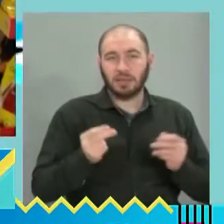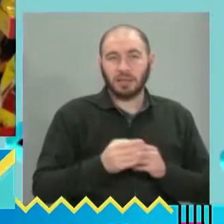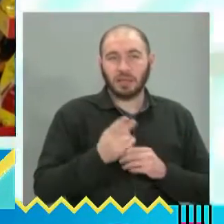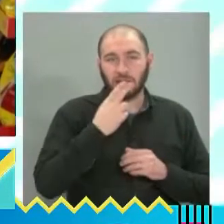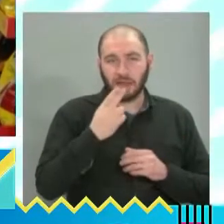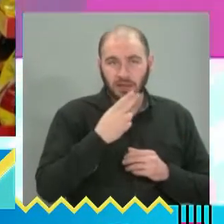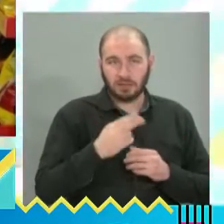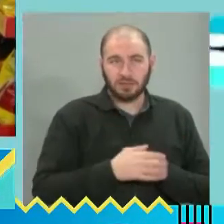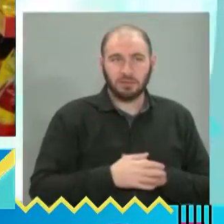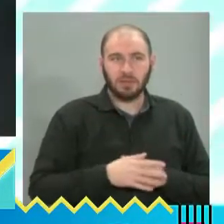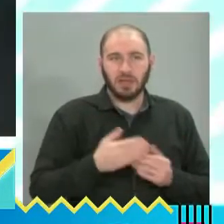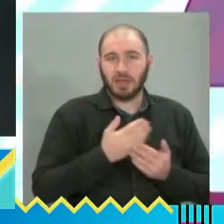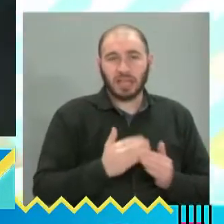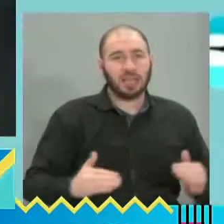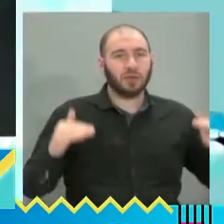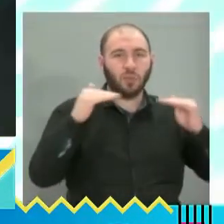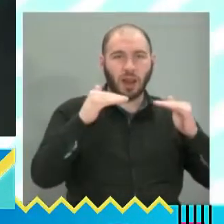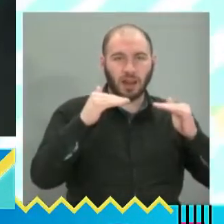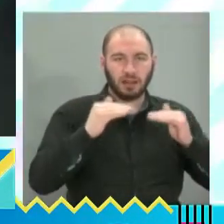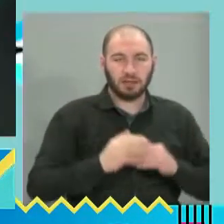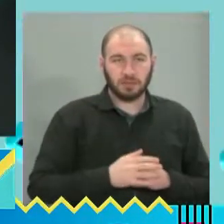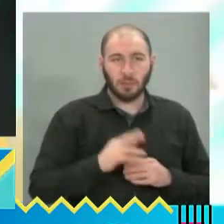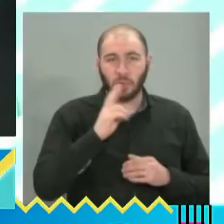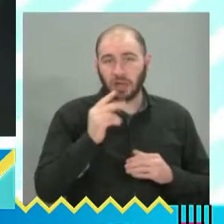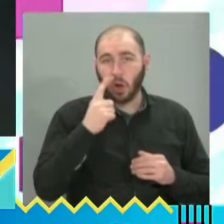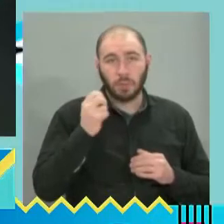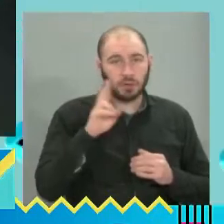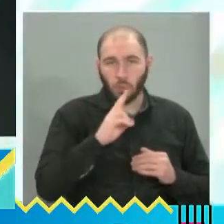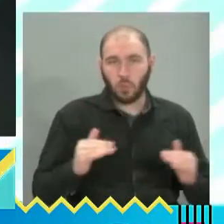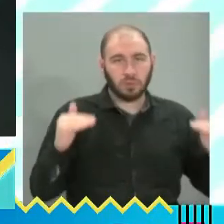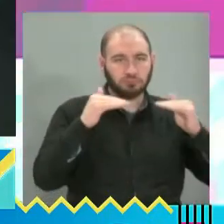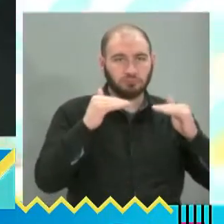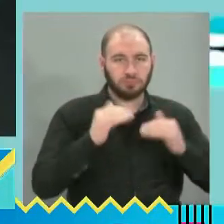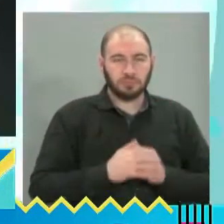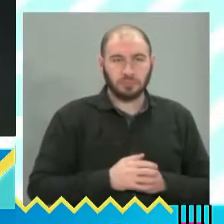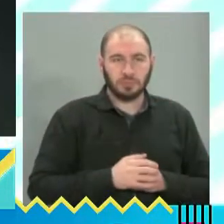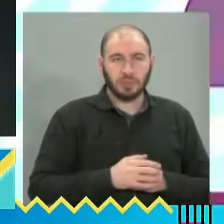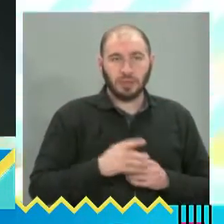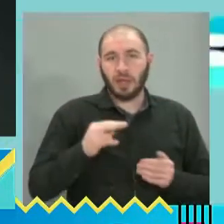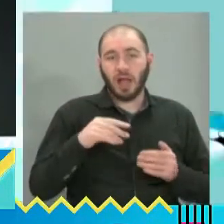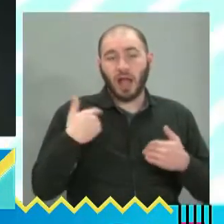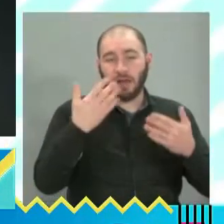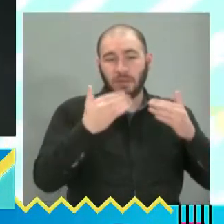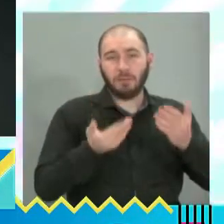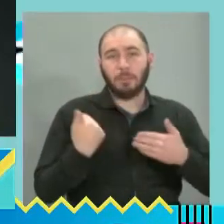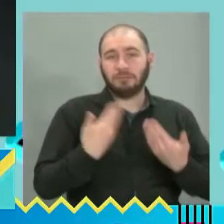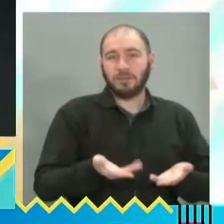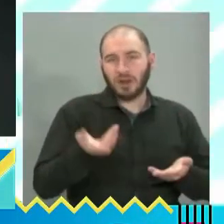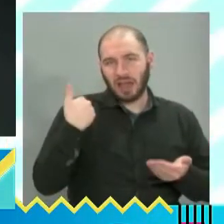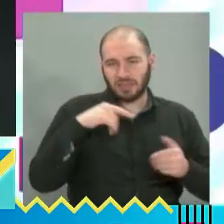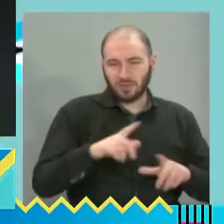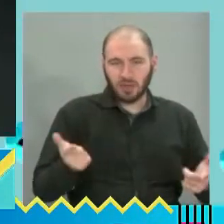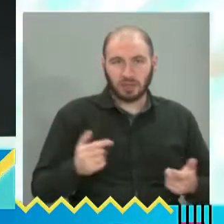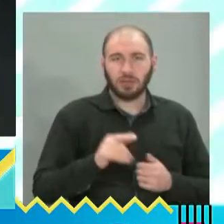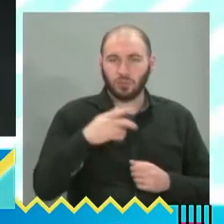consumo de tabaco prácticamente ha igualado la mujer al hombre en desmedro de estos beneficios que habían del no fumar.